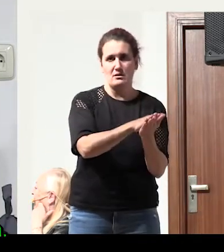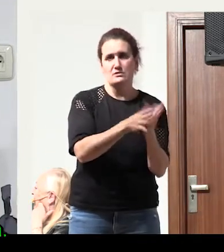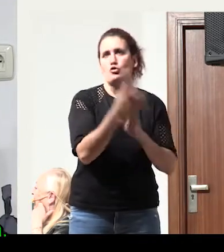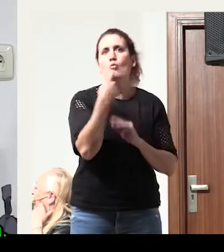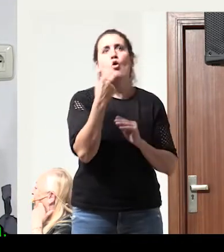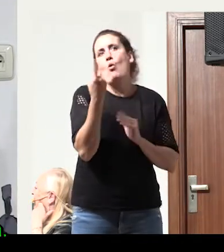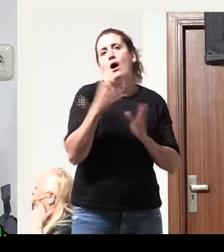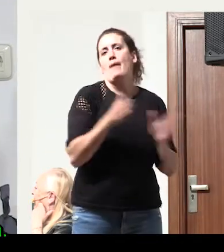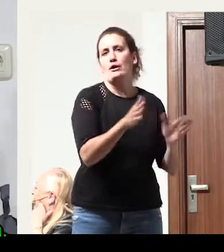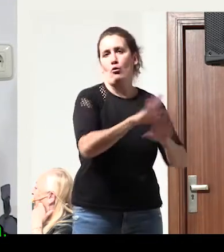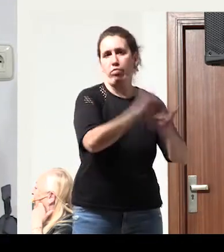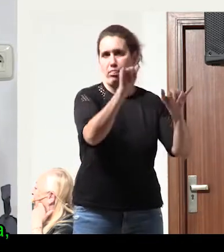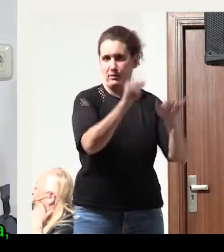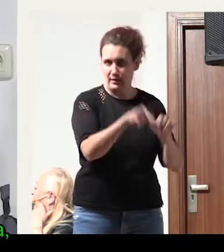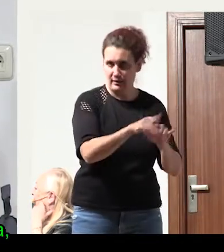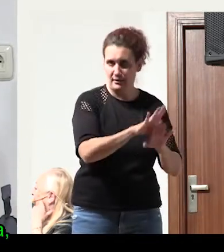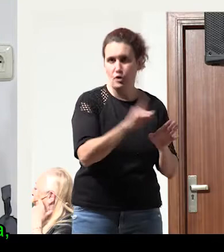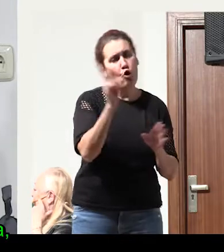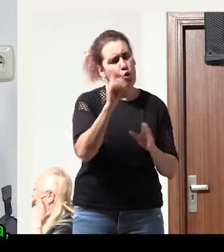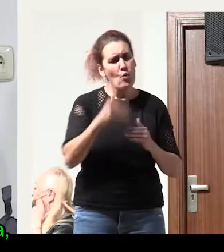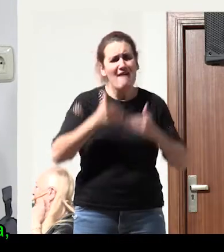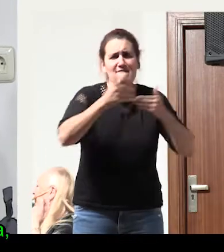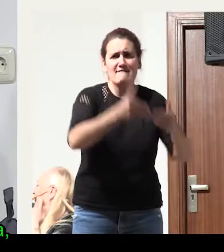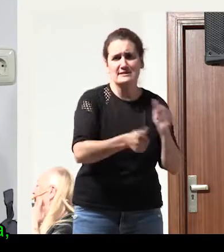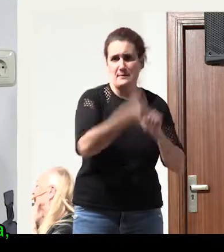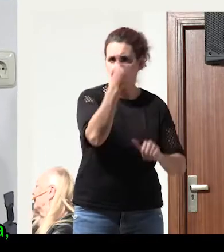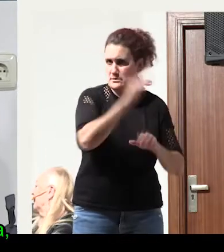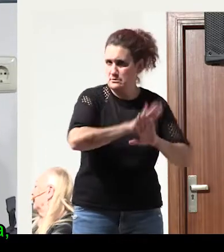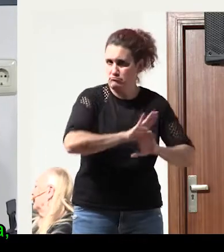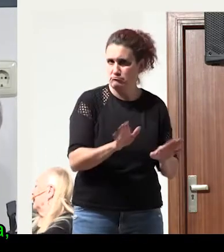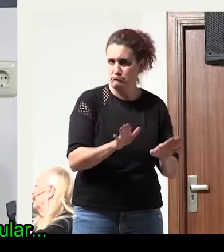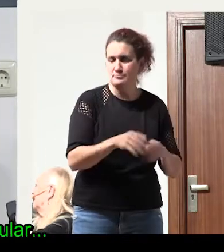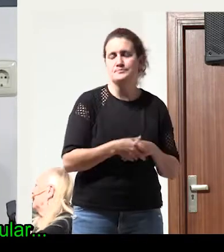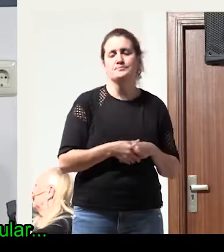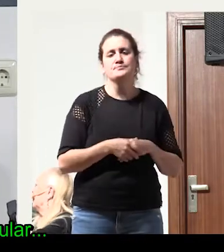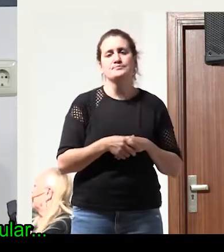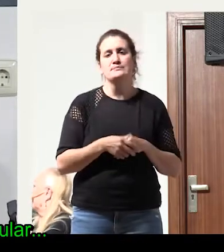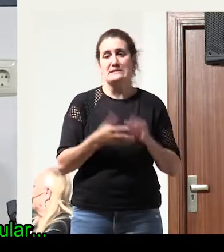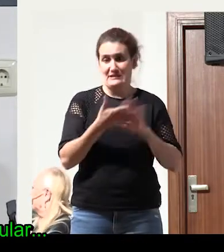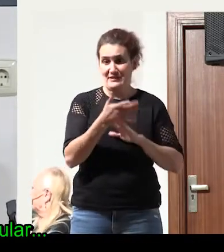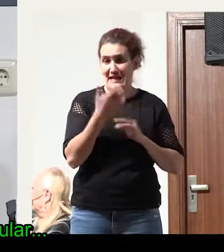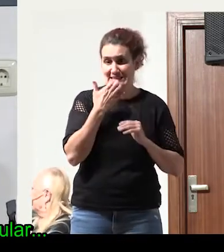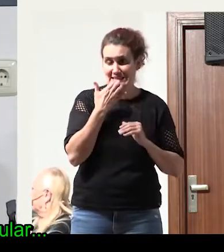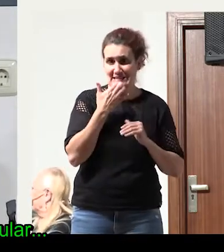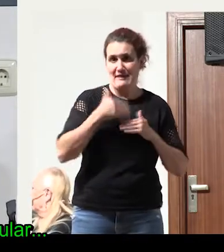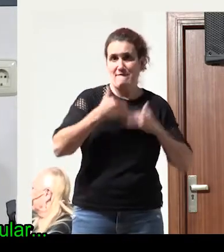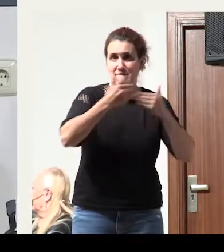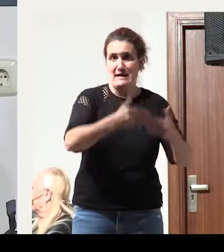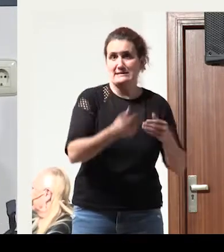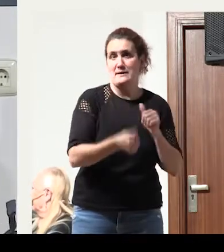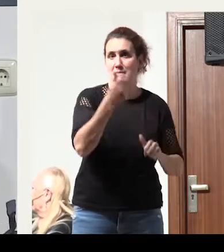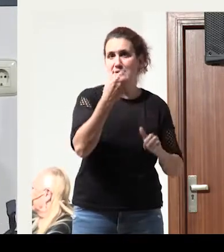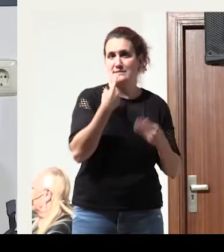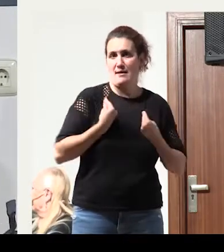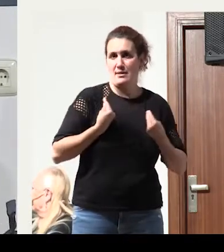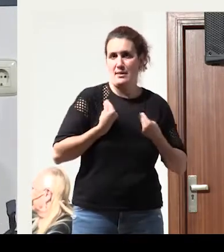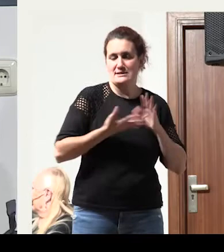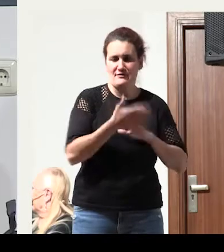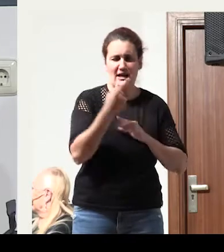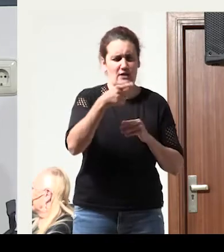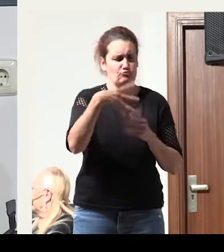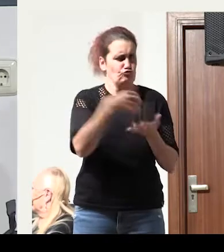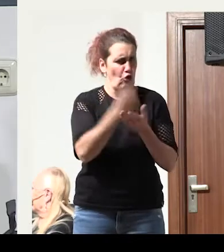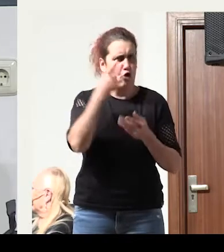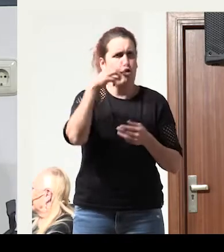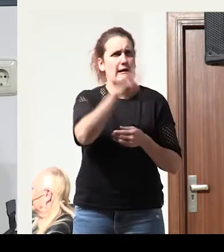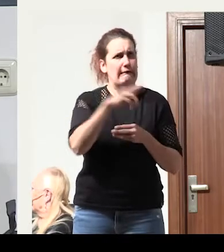sino una fase más en la vida. Por lo tanto, si es una fase más en la vida, todo se puede empezar o reformular o tal, hombre, en la medida de las posibilidades.